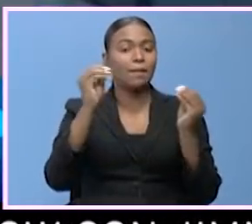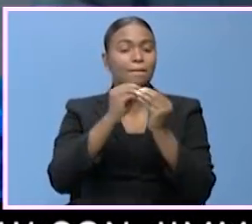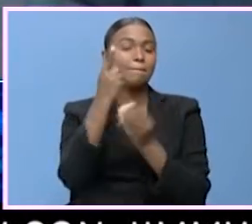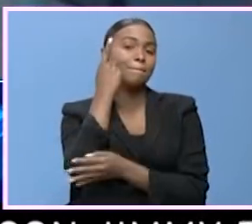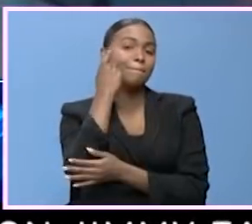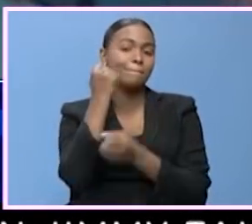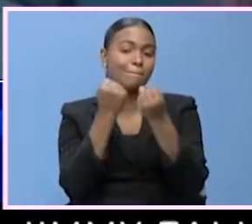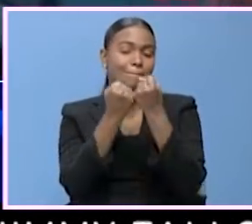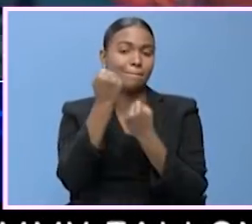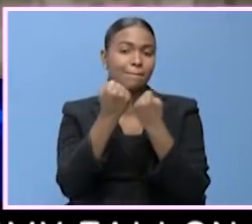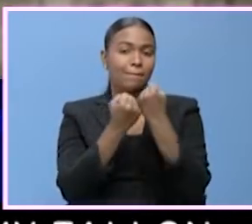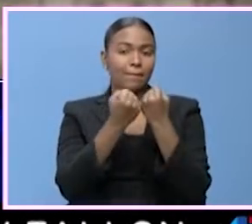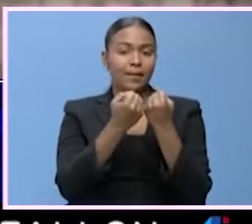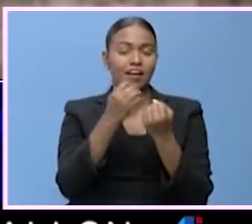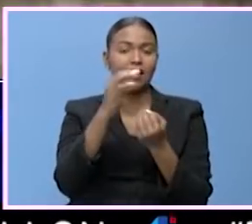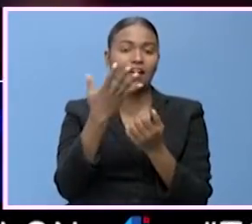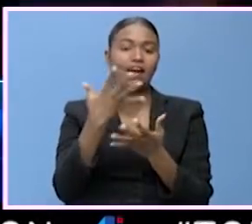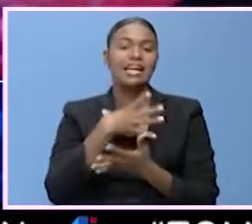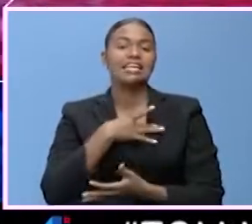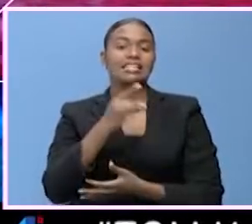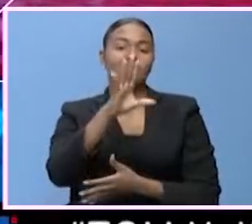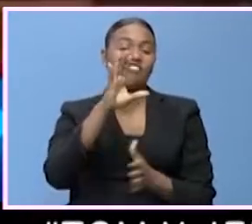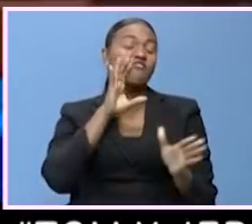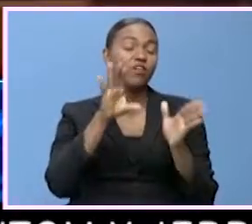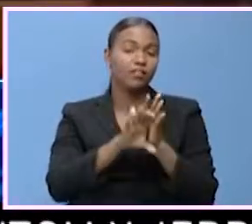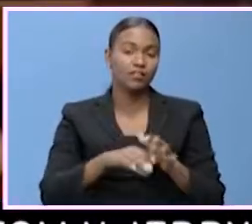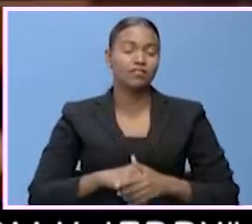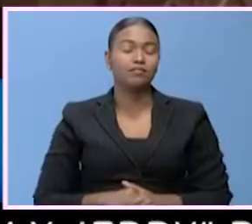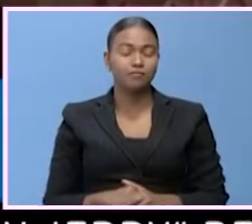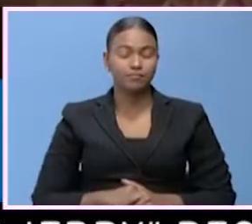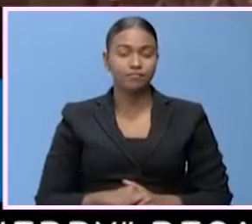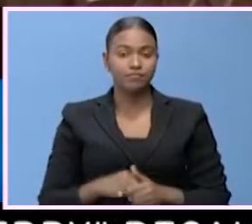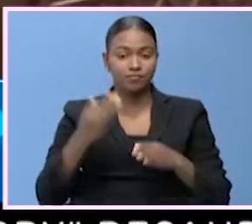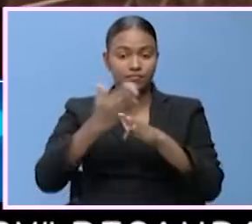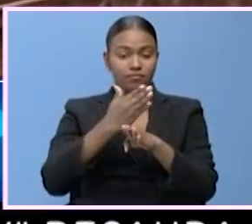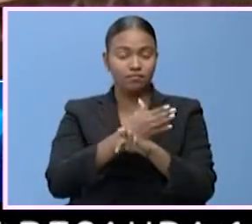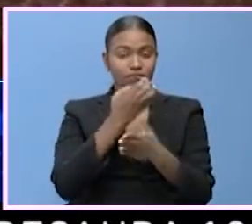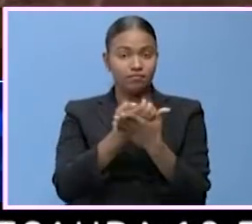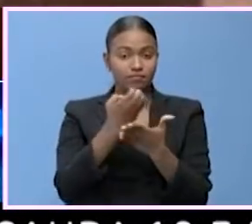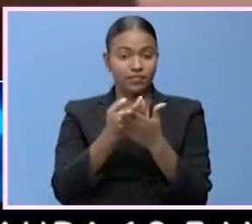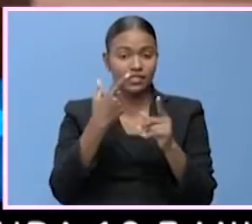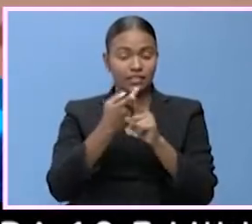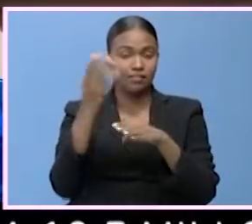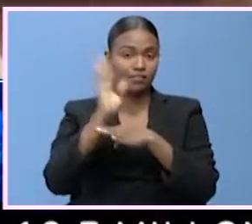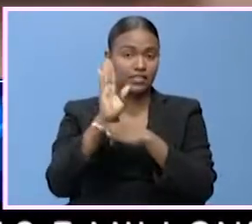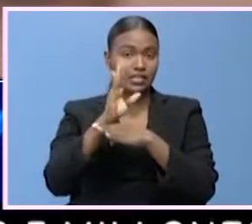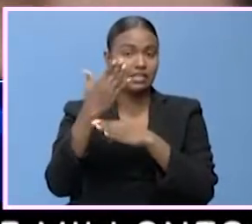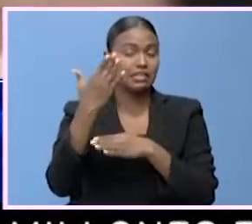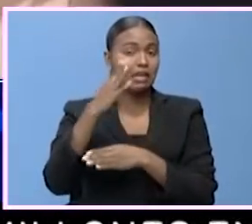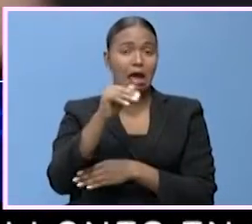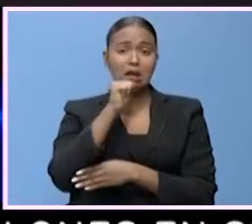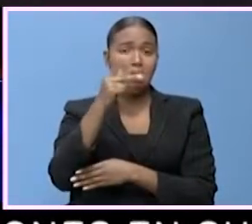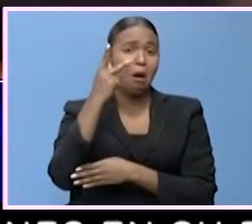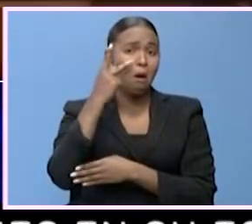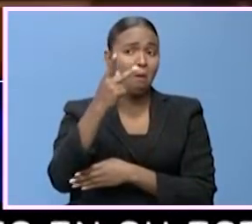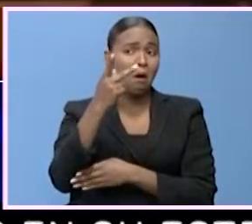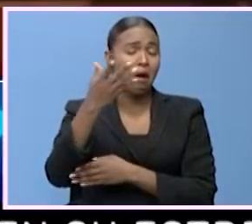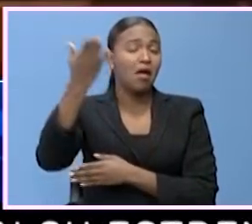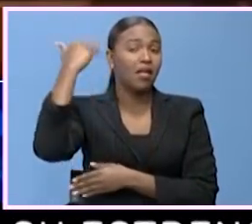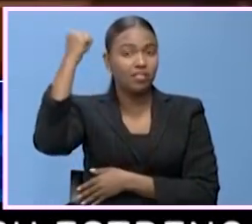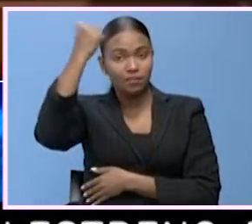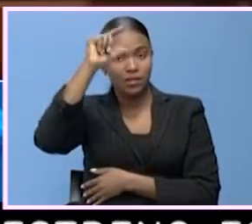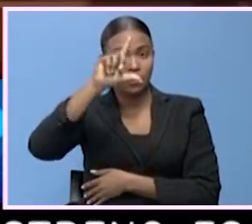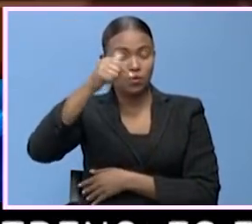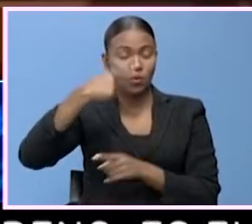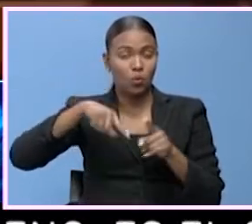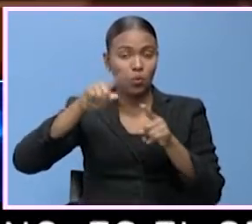reciente colaboración Fan de Tus Fotos. La recuperación económica de los cines ya no se veía tan lejana el domingo, luego de